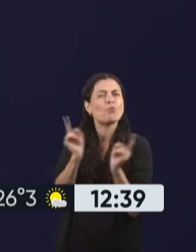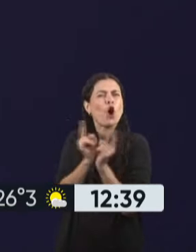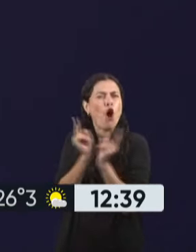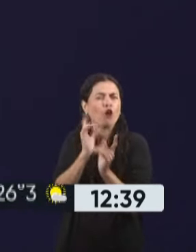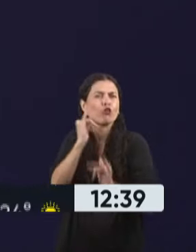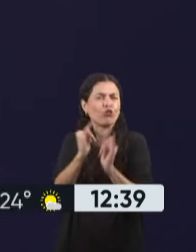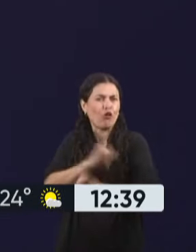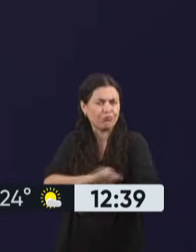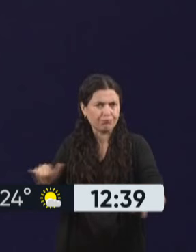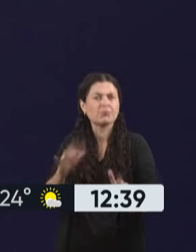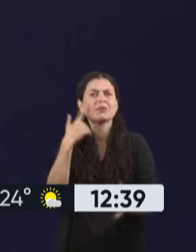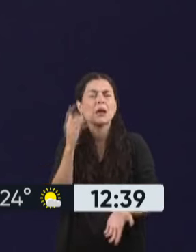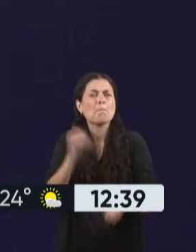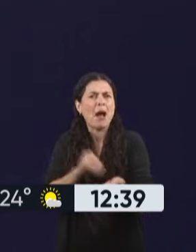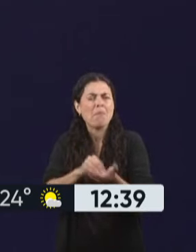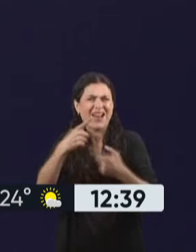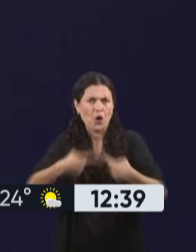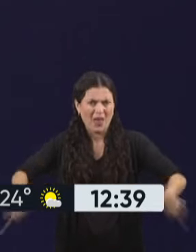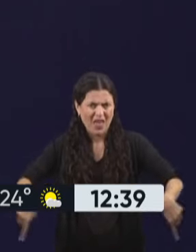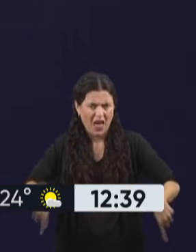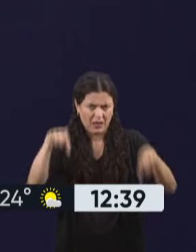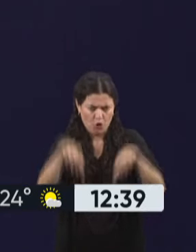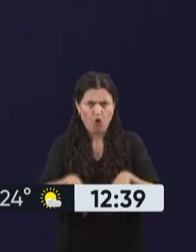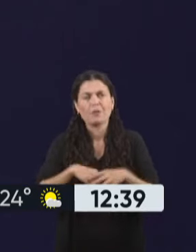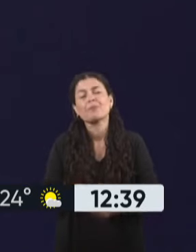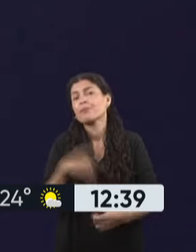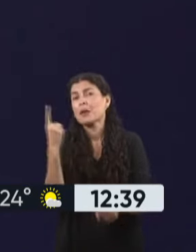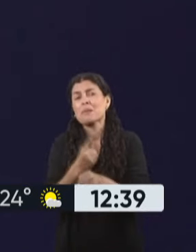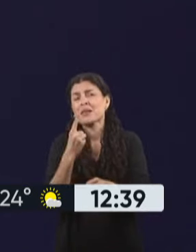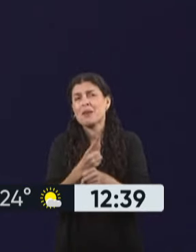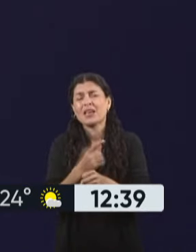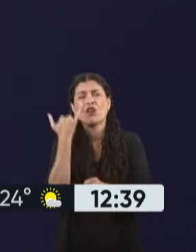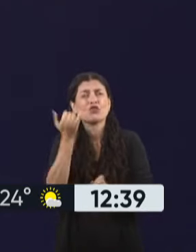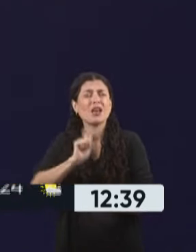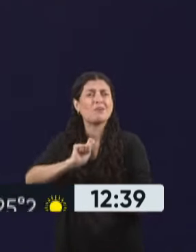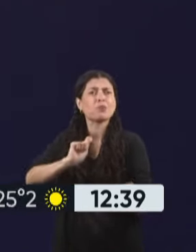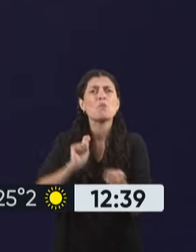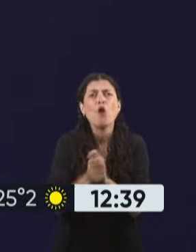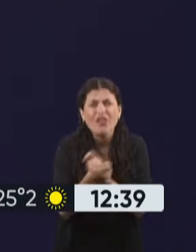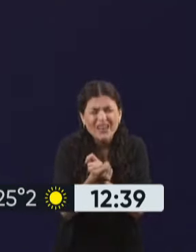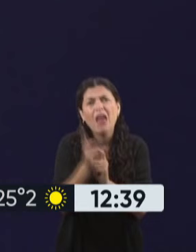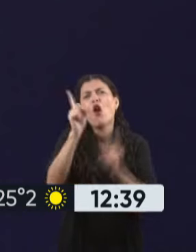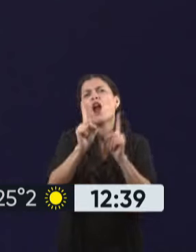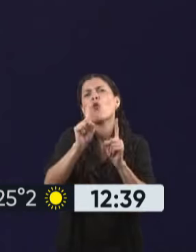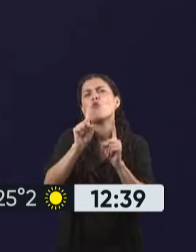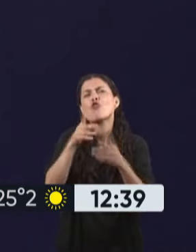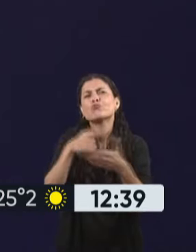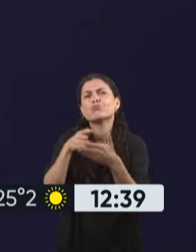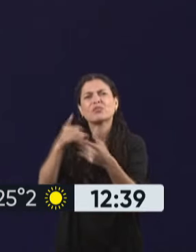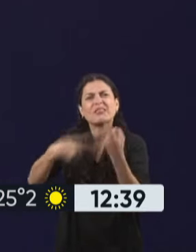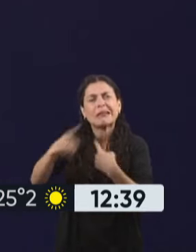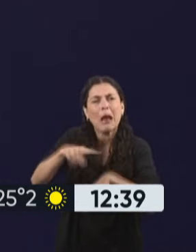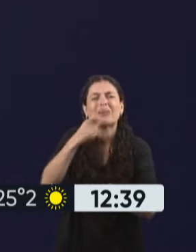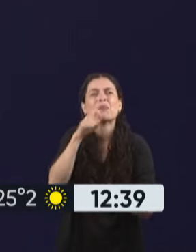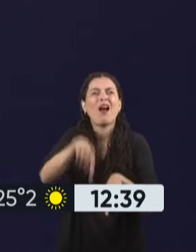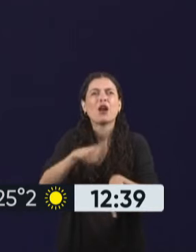y bueno, y otras cosas se van a enterar ahora. En primer lugar, se han modificado algunos trámites. Se elimina, por